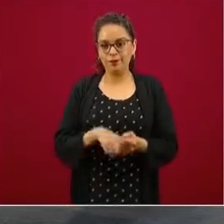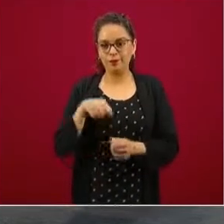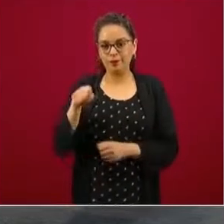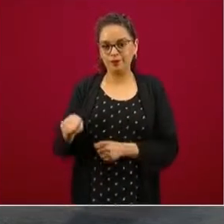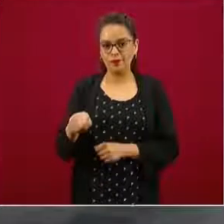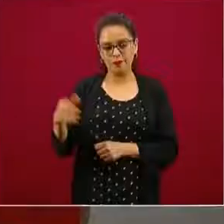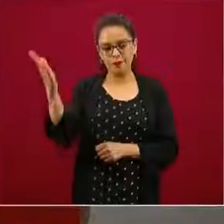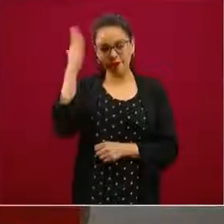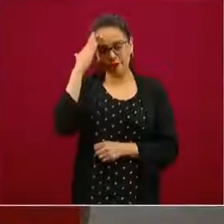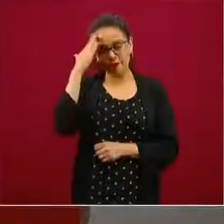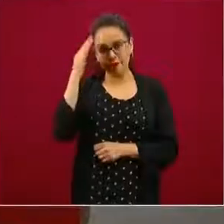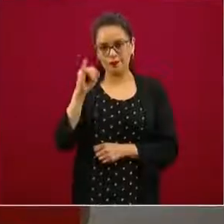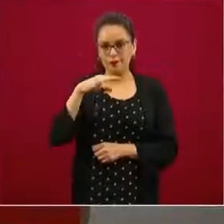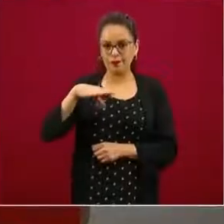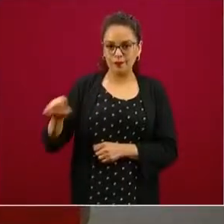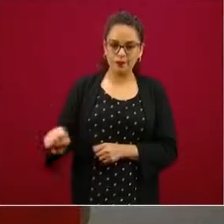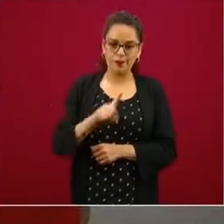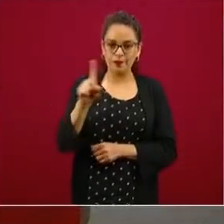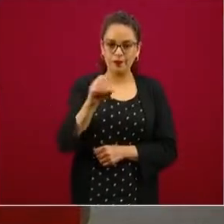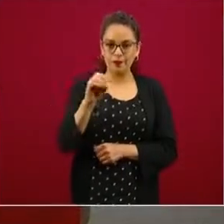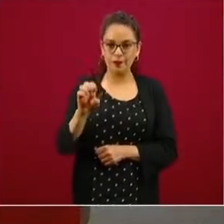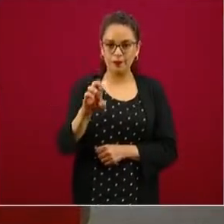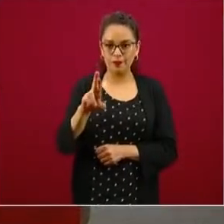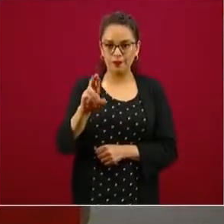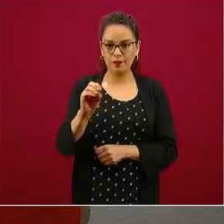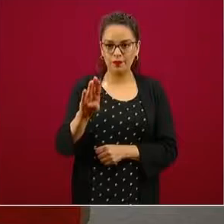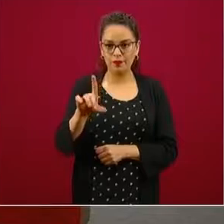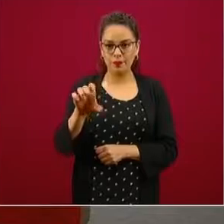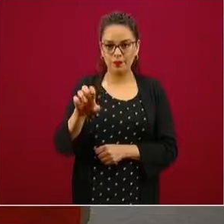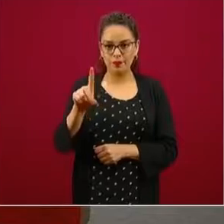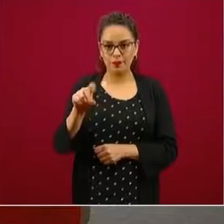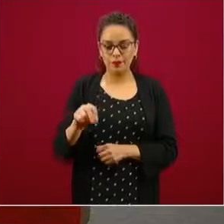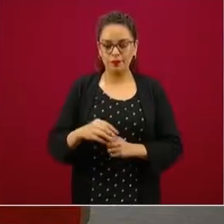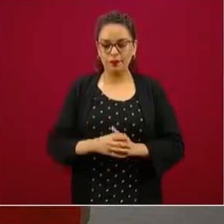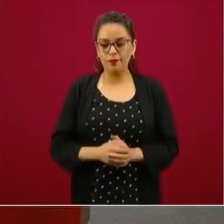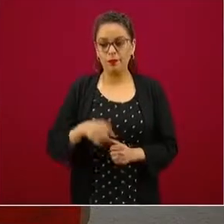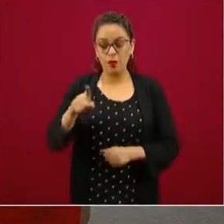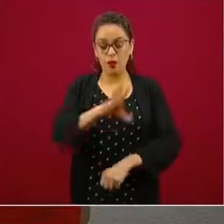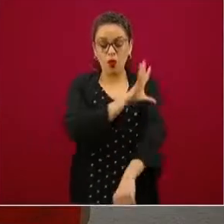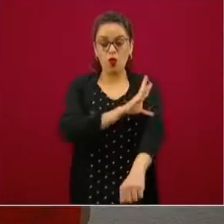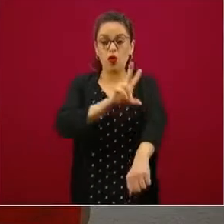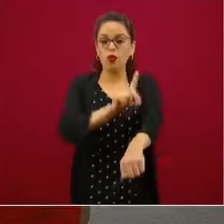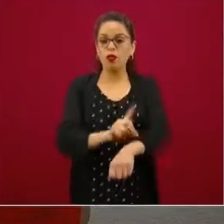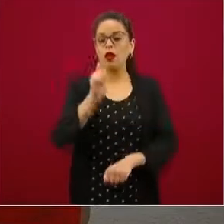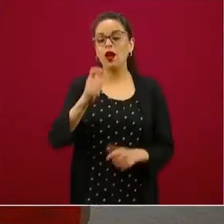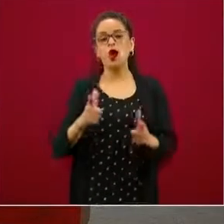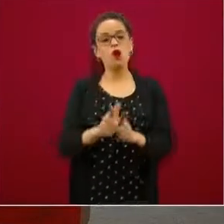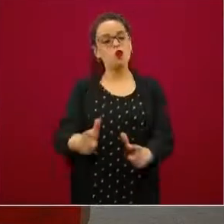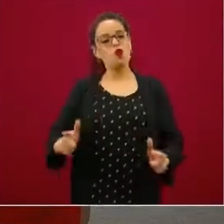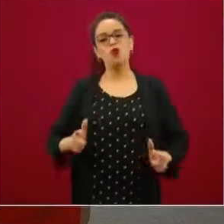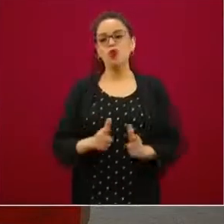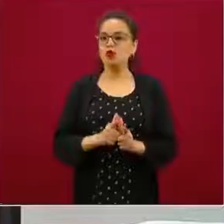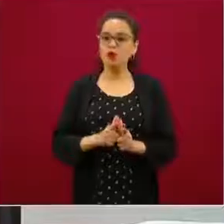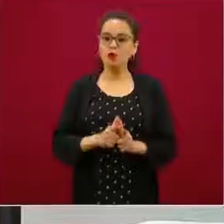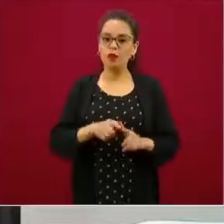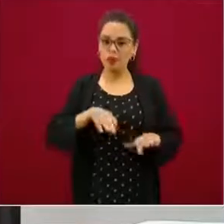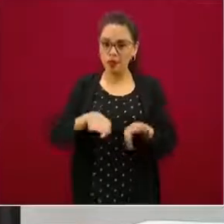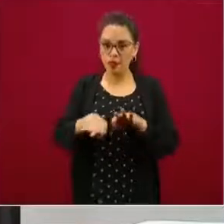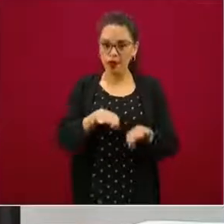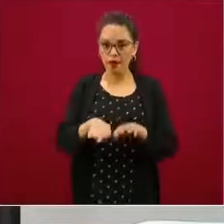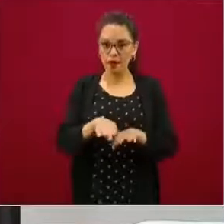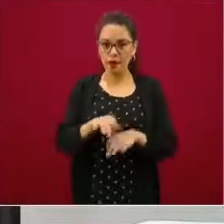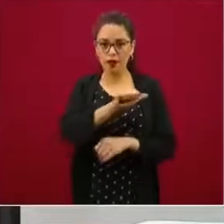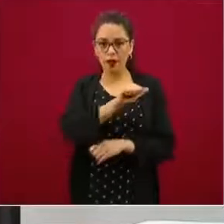que el líder de ello, el maestro Zoé Robledo, quien tiene la encomienda de coordinar al grupo de trabajo sobre